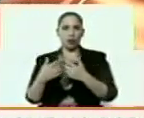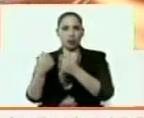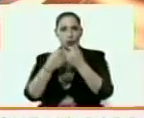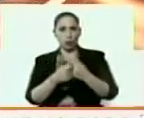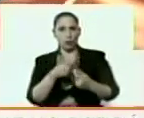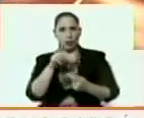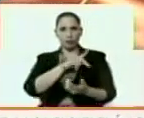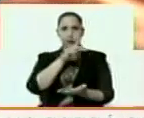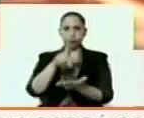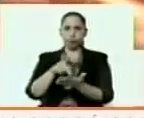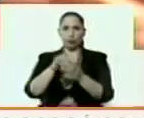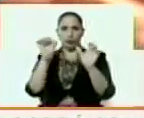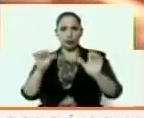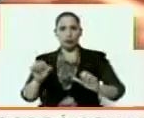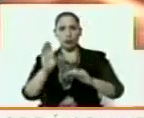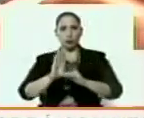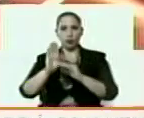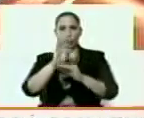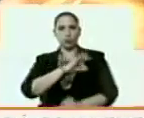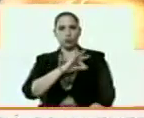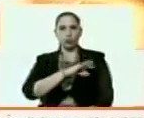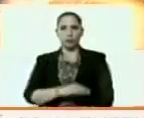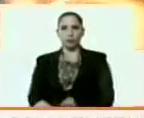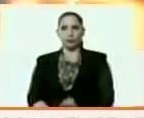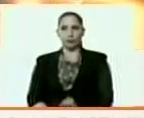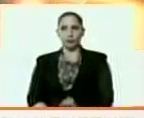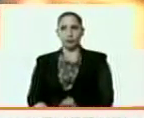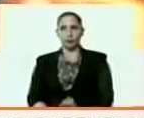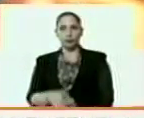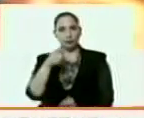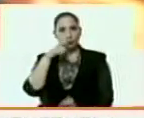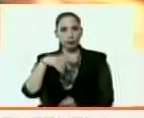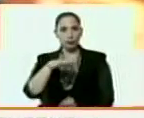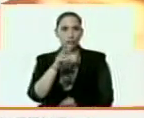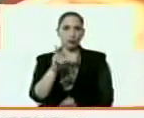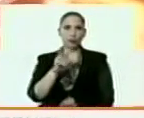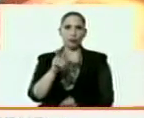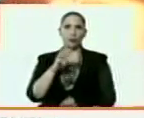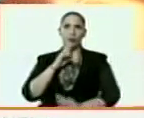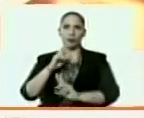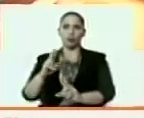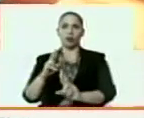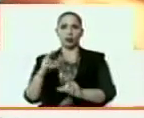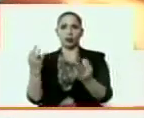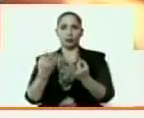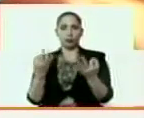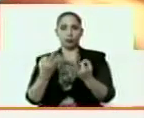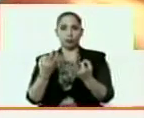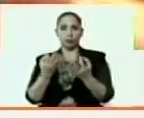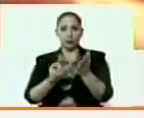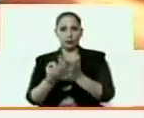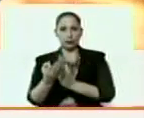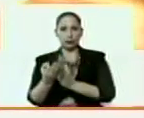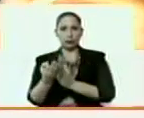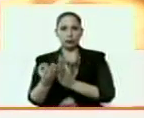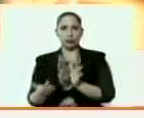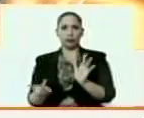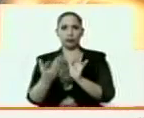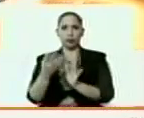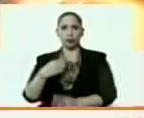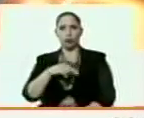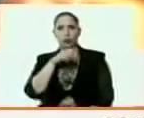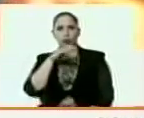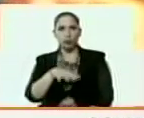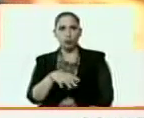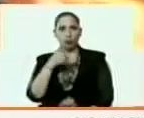con el sistema de protección social. Por eso te digo que el pueblo venezolano ha dado una respuesta realmente loable, que es cónsona con nuestra historia.